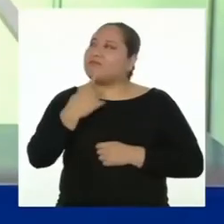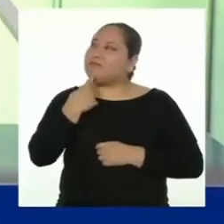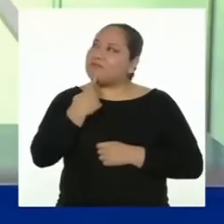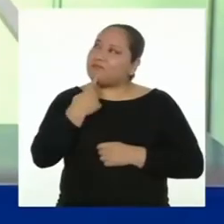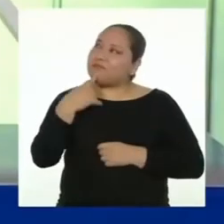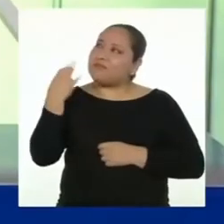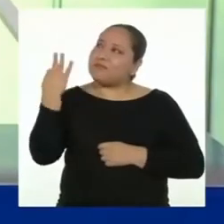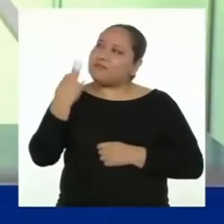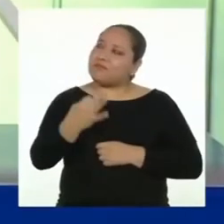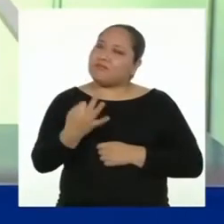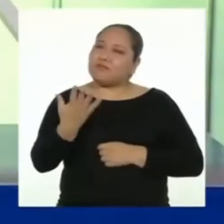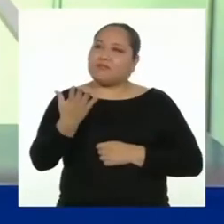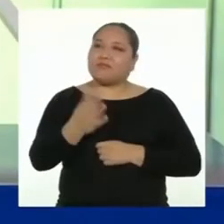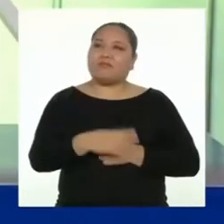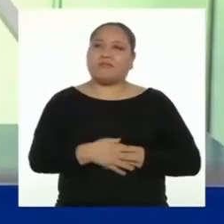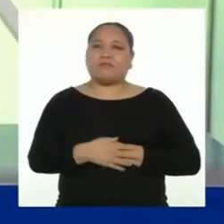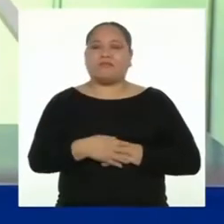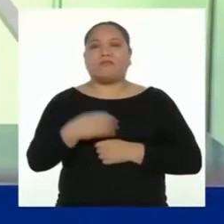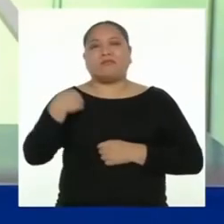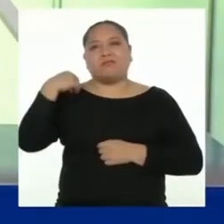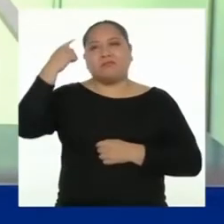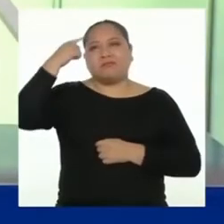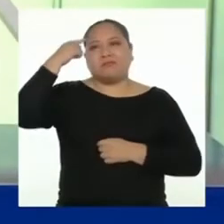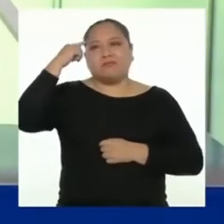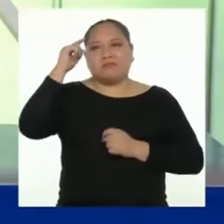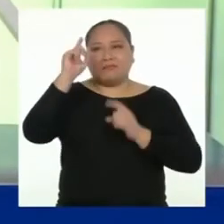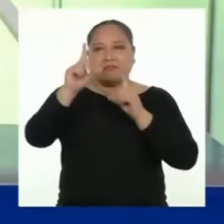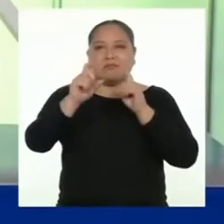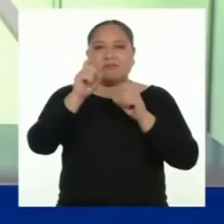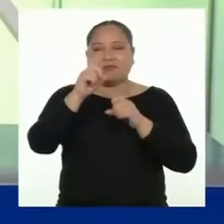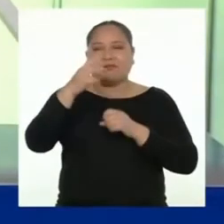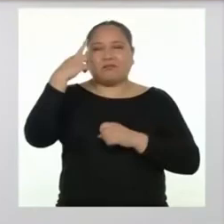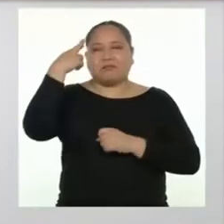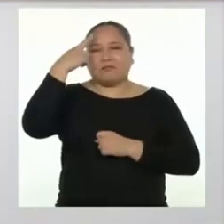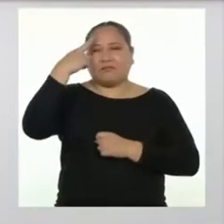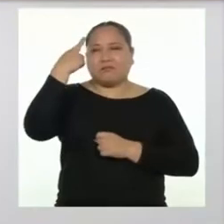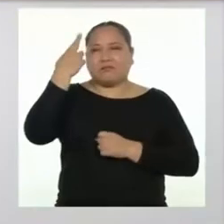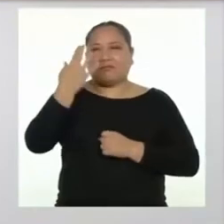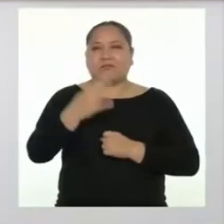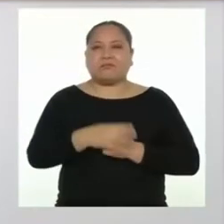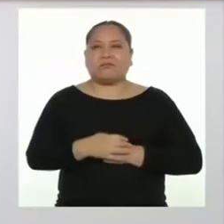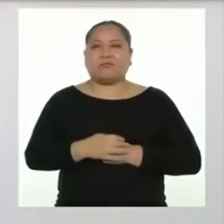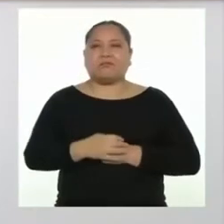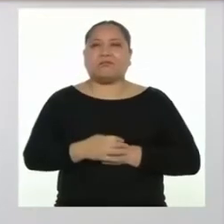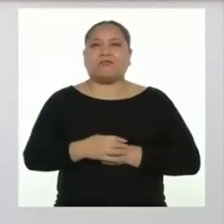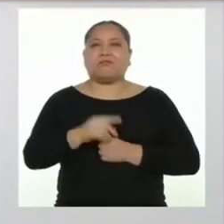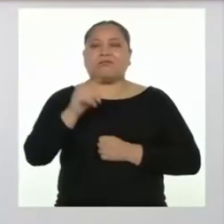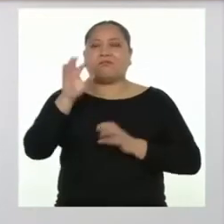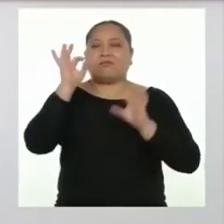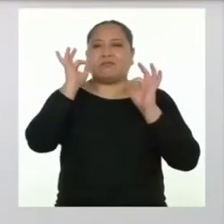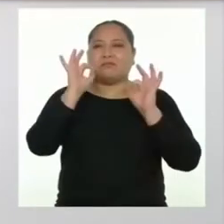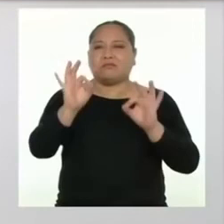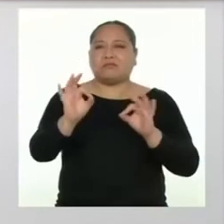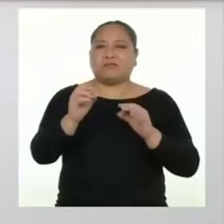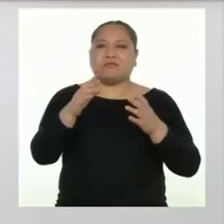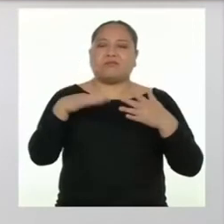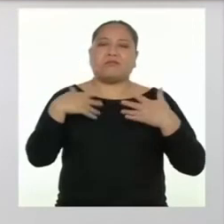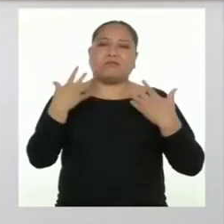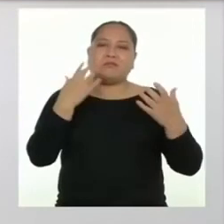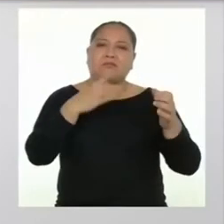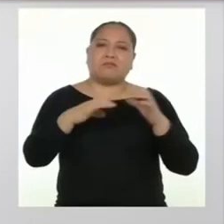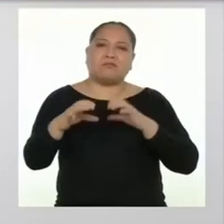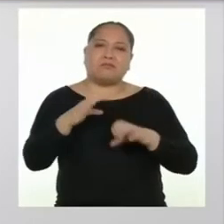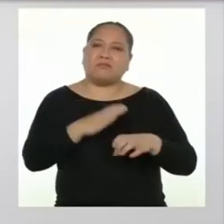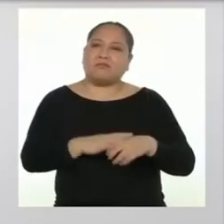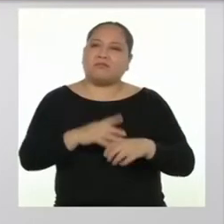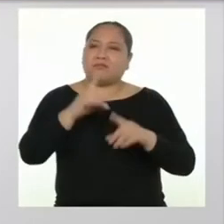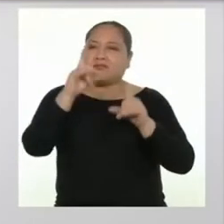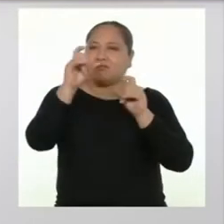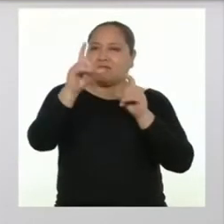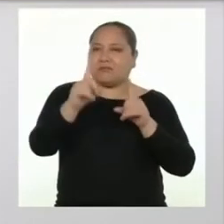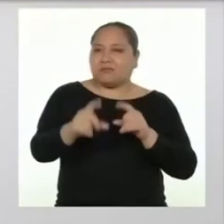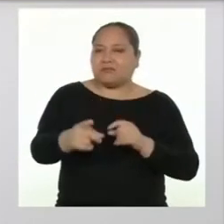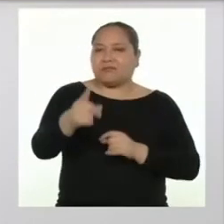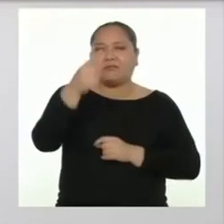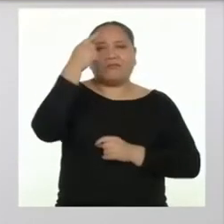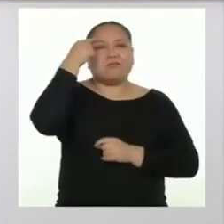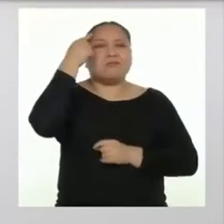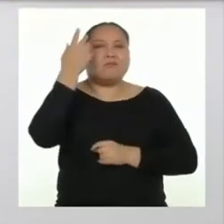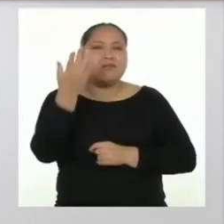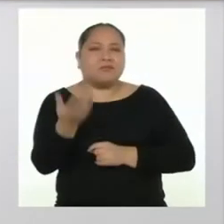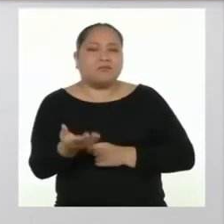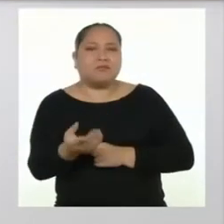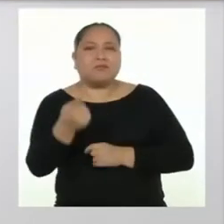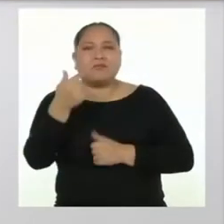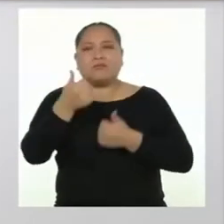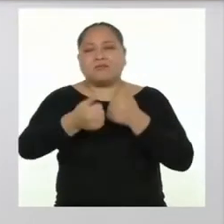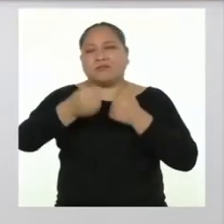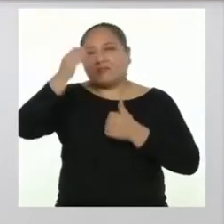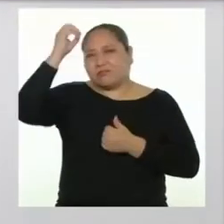Tiene razón. Además creo que deberían ser preguntas más reflexivas. Exacto. Podrías realizar preguntas como ¿qué te